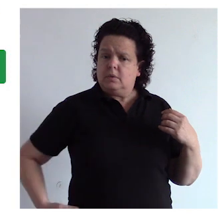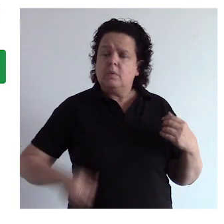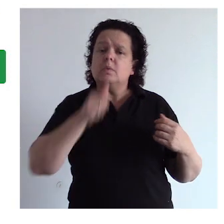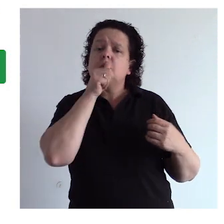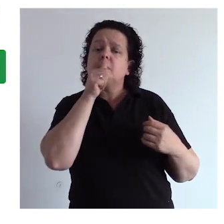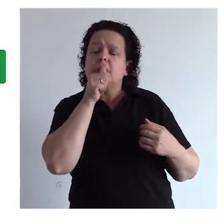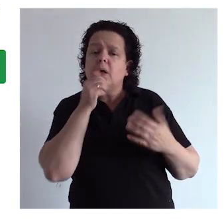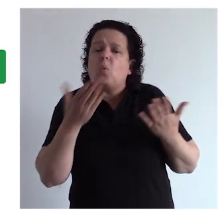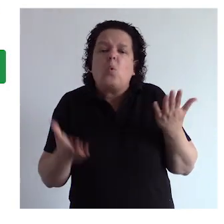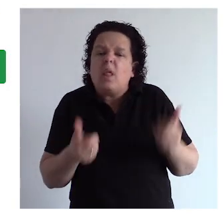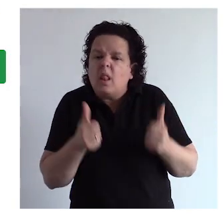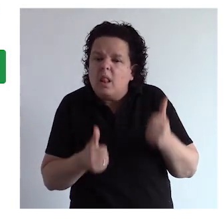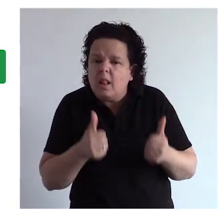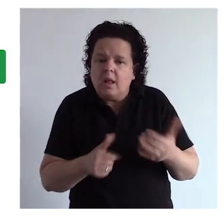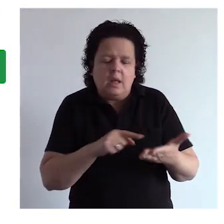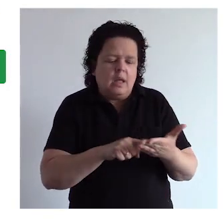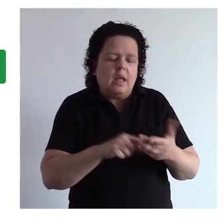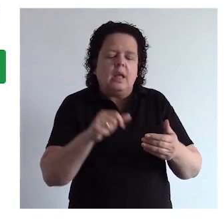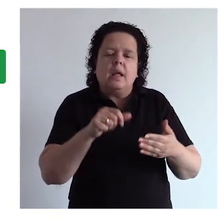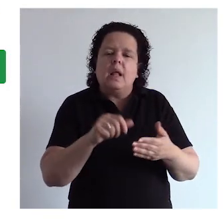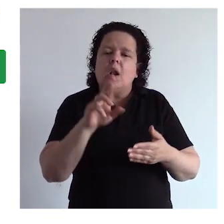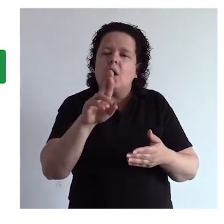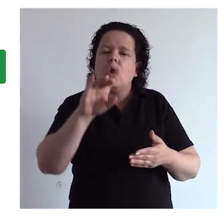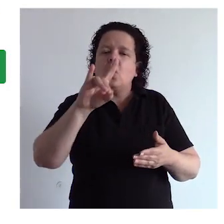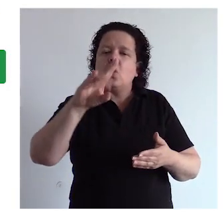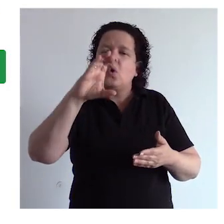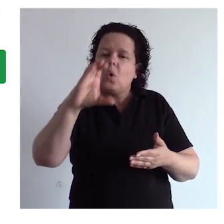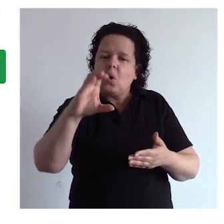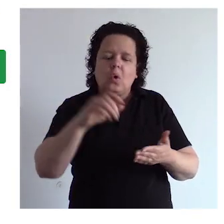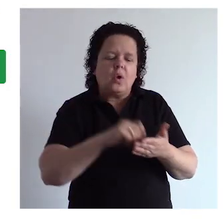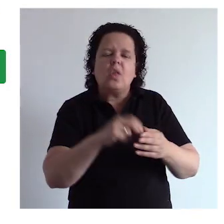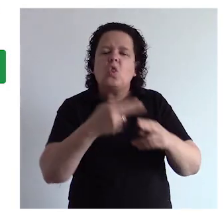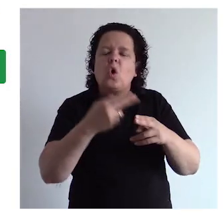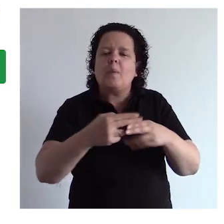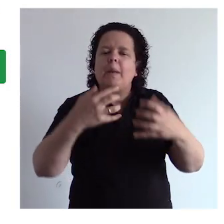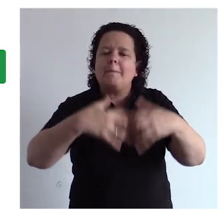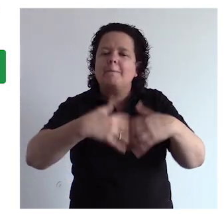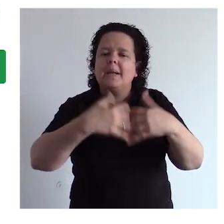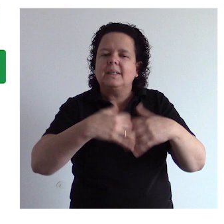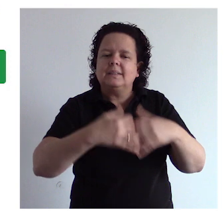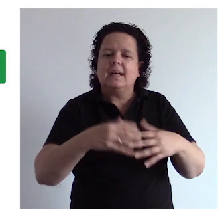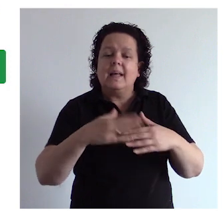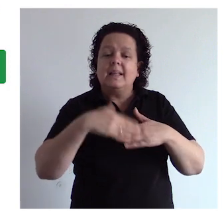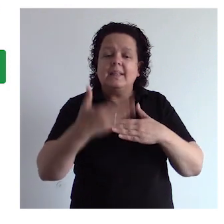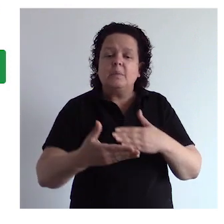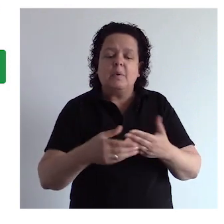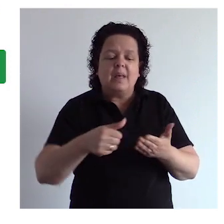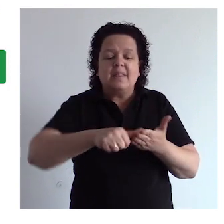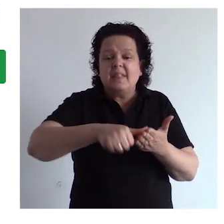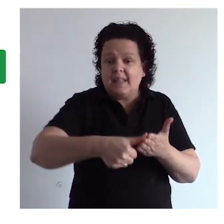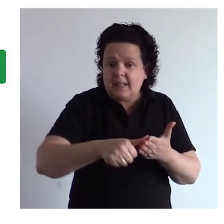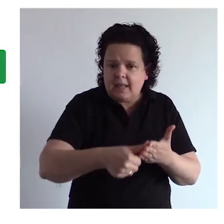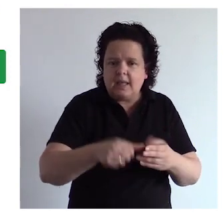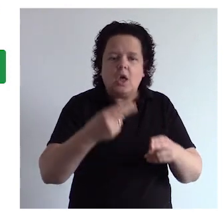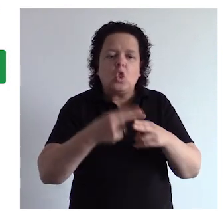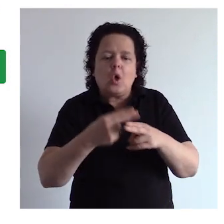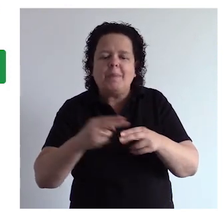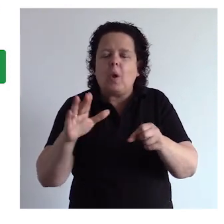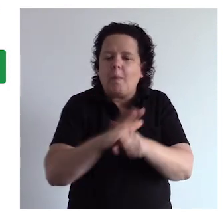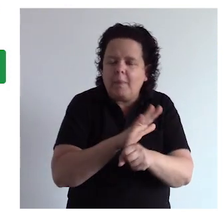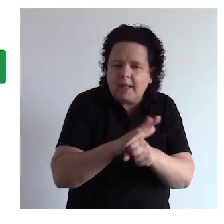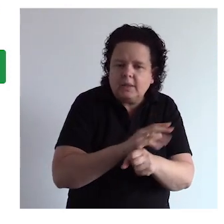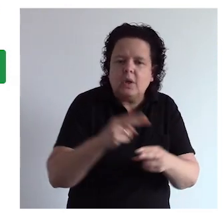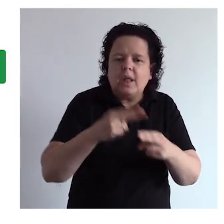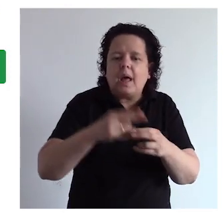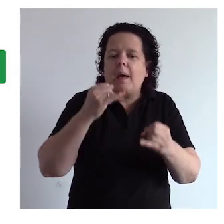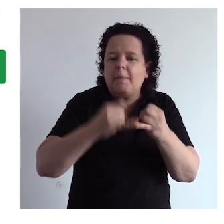que representa, si es pública o privada. Escriba su RUC y razón social. A continuación, indique su DNI,